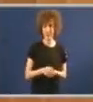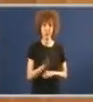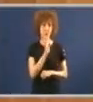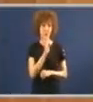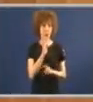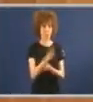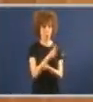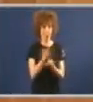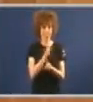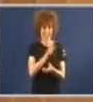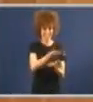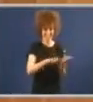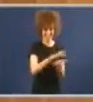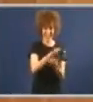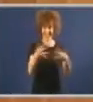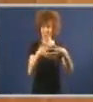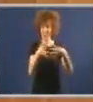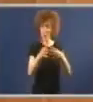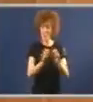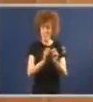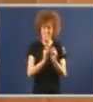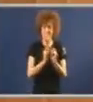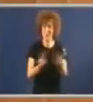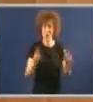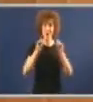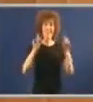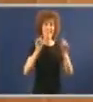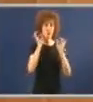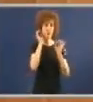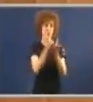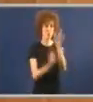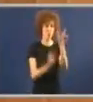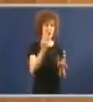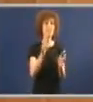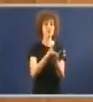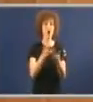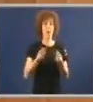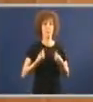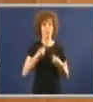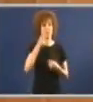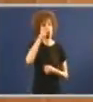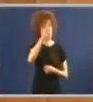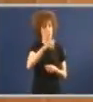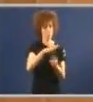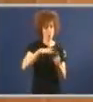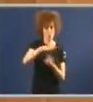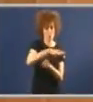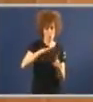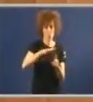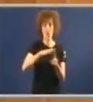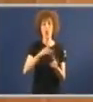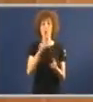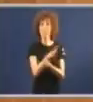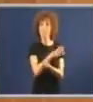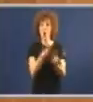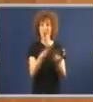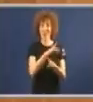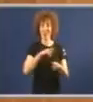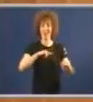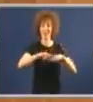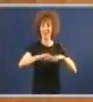Esta violencia estrutural agudízase no caso das mulleres que viven no entorno rural. A violencia machista no medio